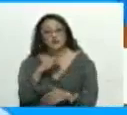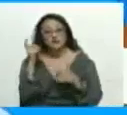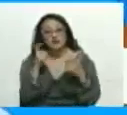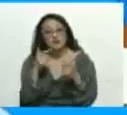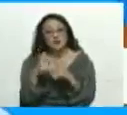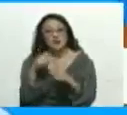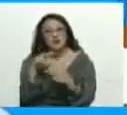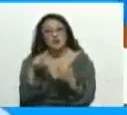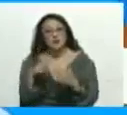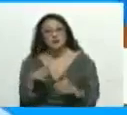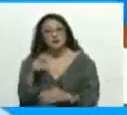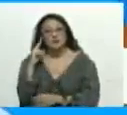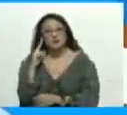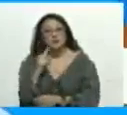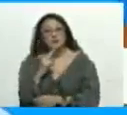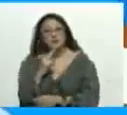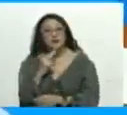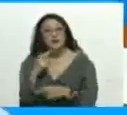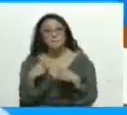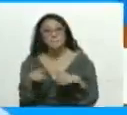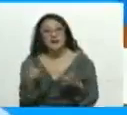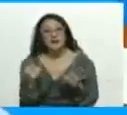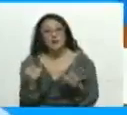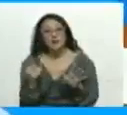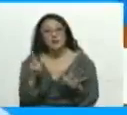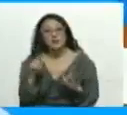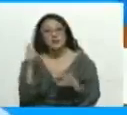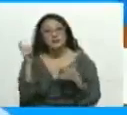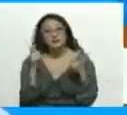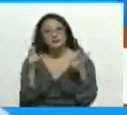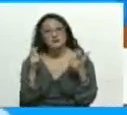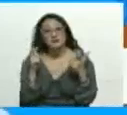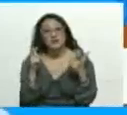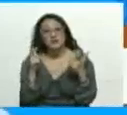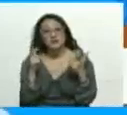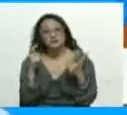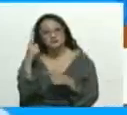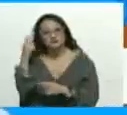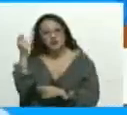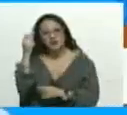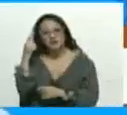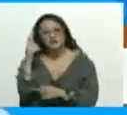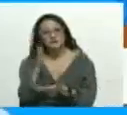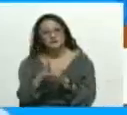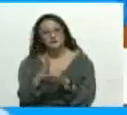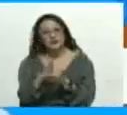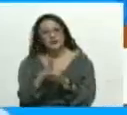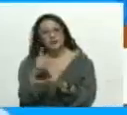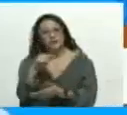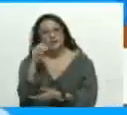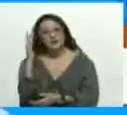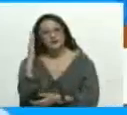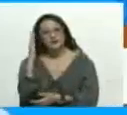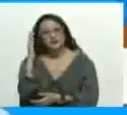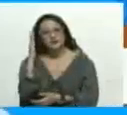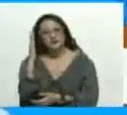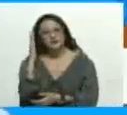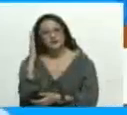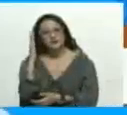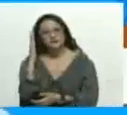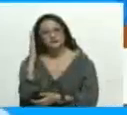con la revolución bolivariana Pero además Hugo Chávez en su cabeza tenía siempre ustedes lo saben mejor que nadie